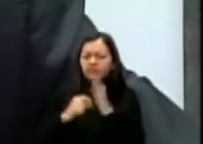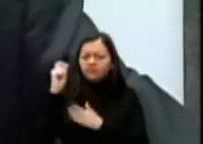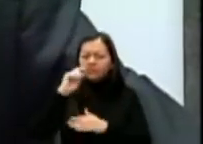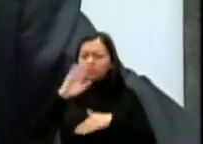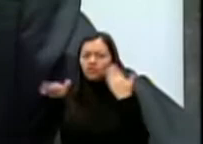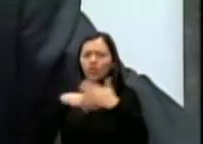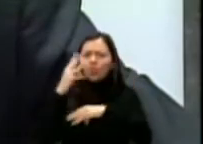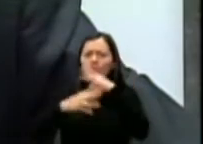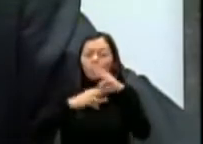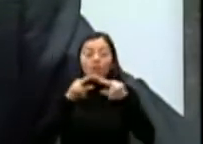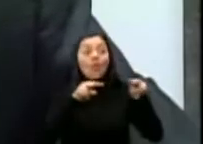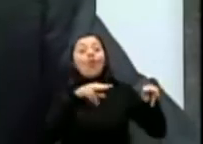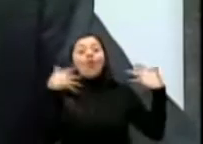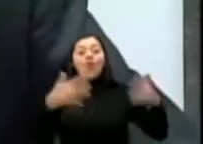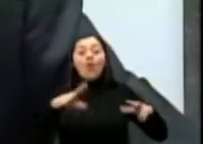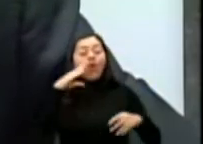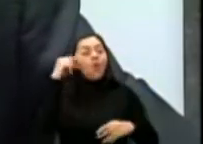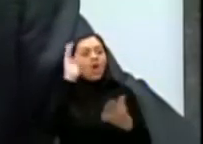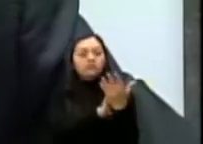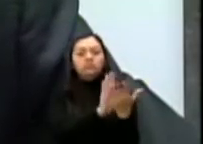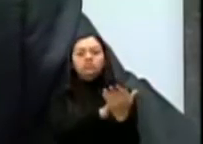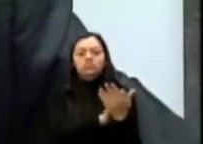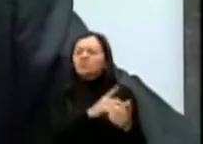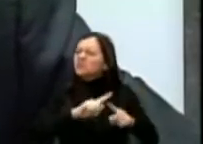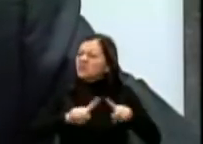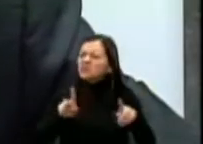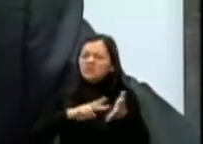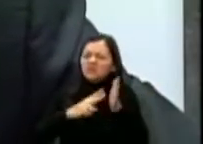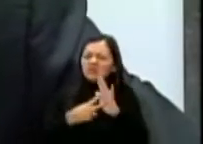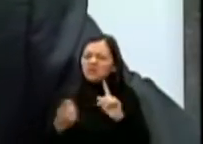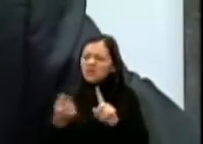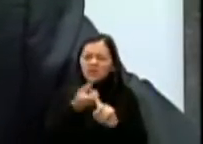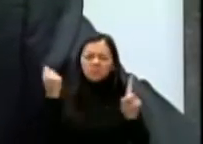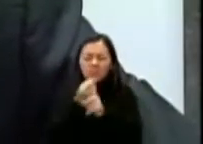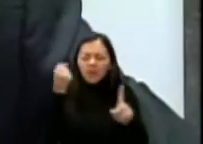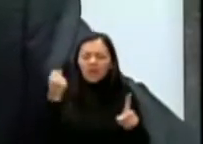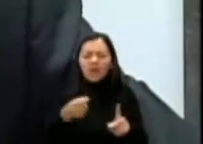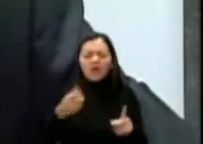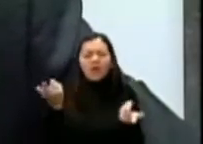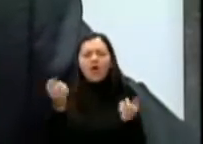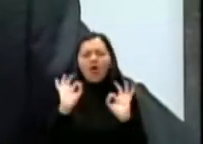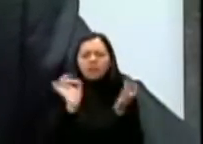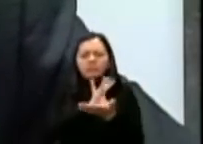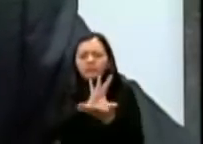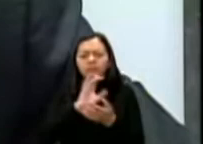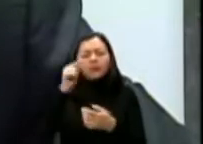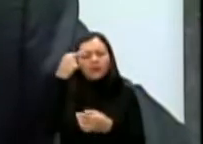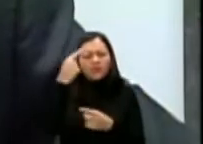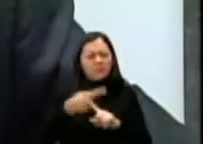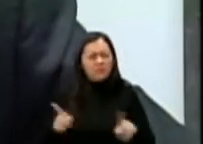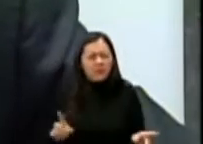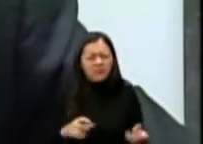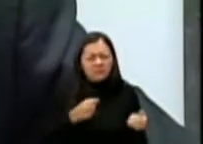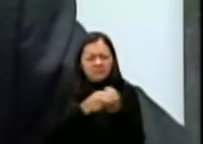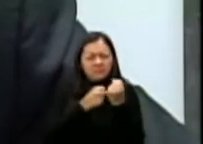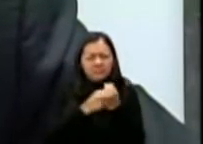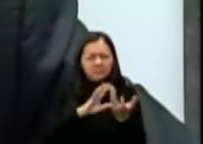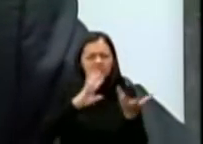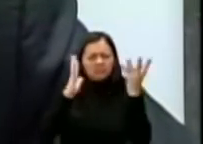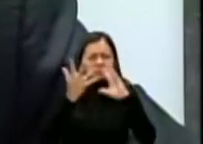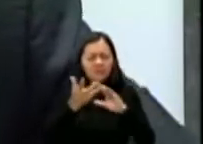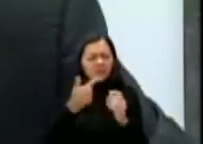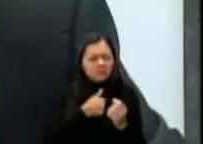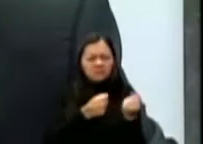el mundo pues ya que hay un vicepresidente comprometido con su presidente con una lealtad absoluta con los compañeros presidente rafael correa delgado